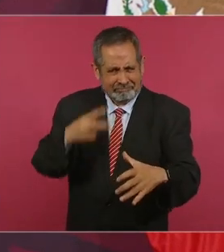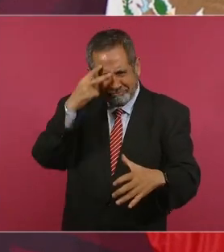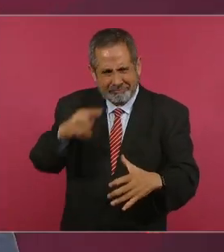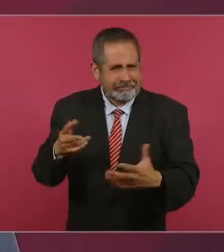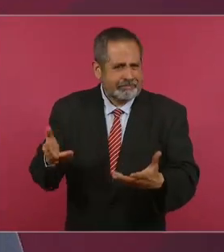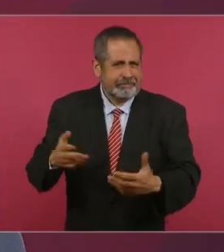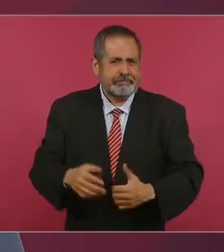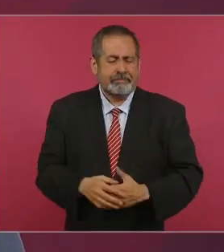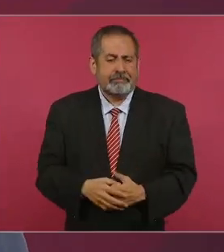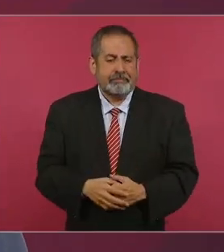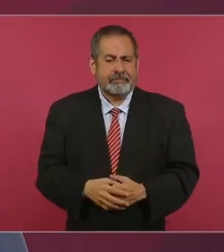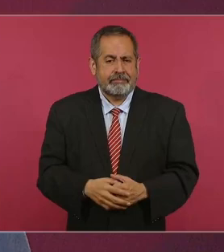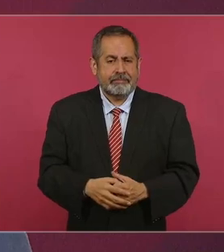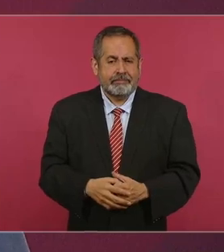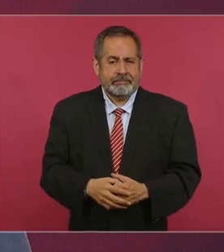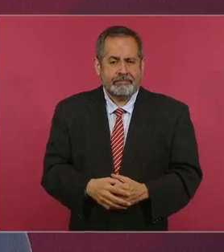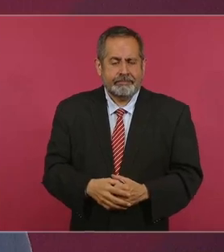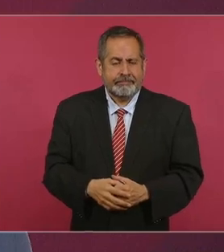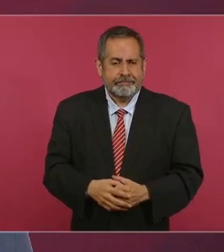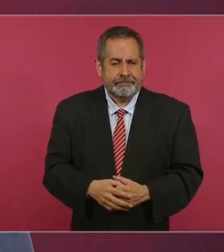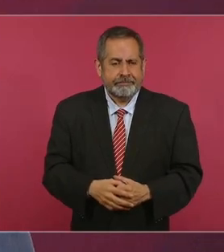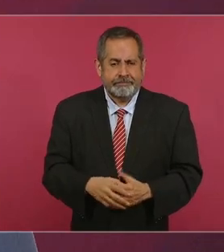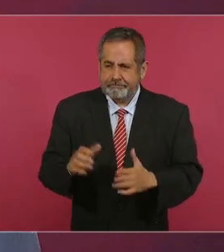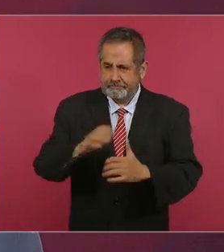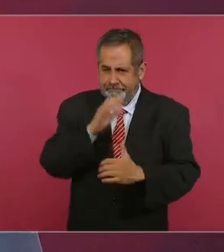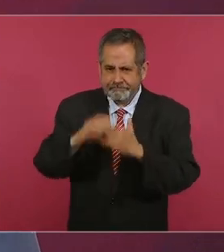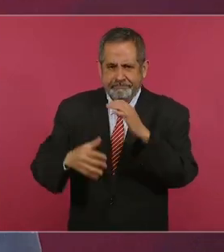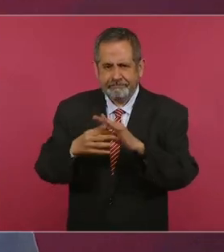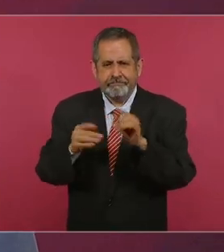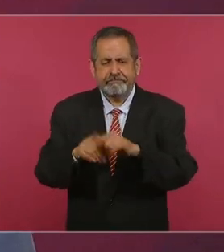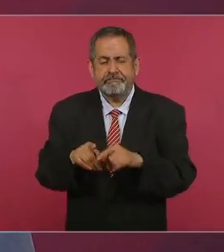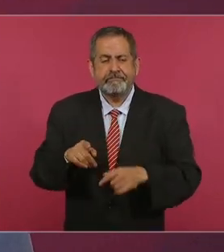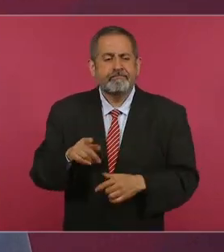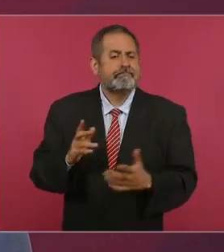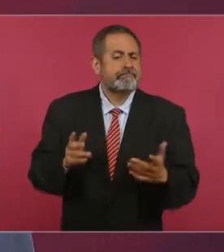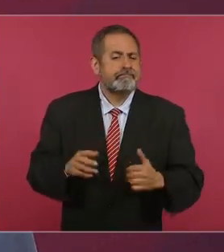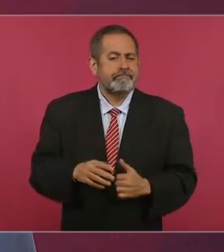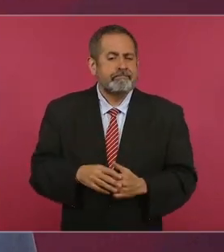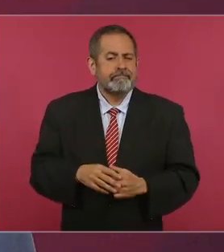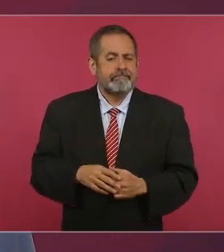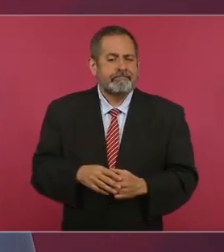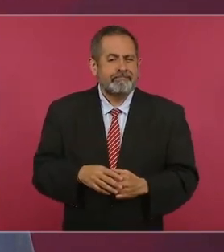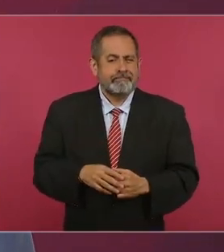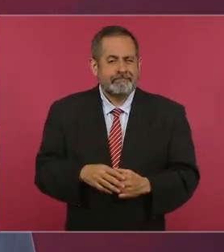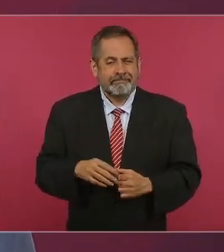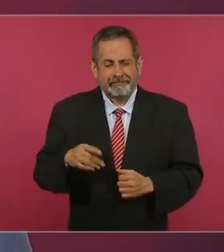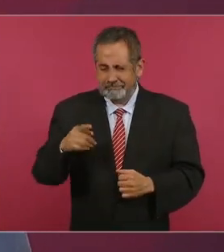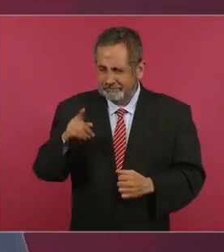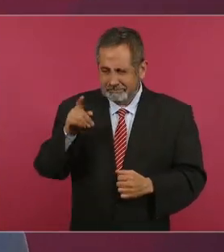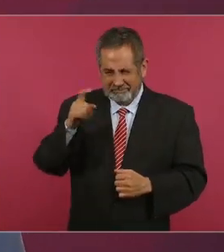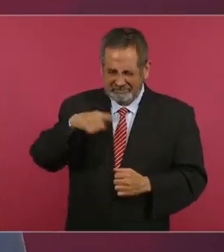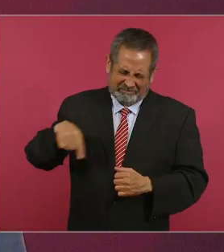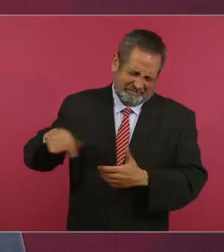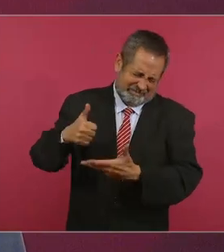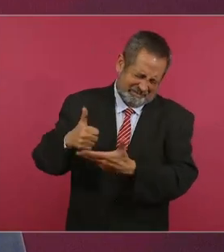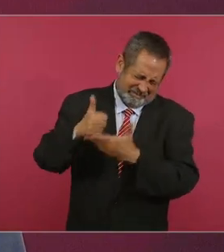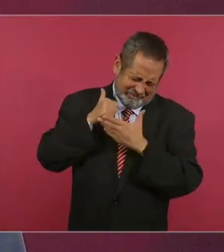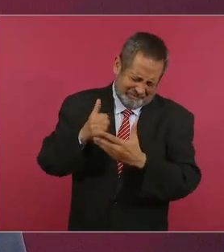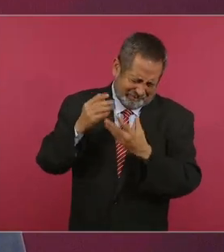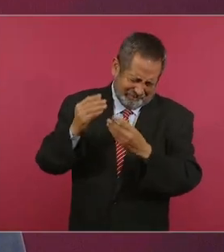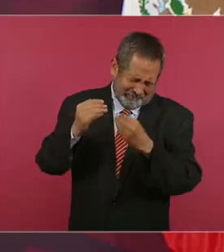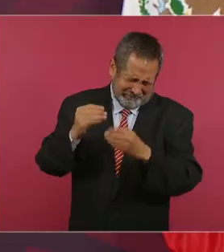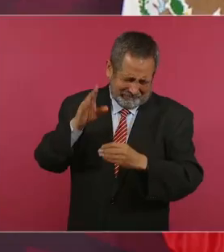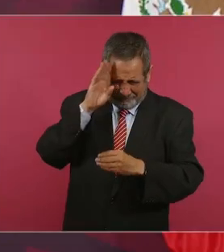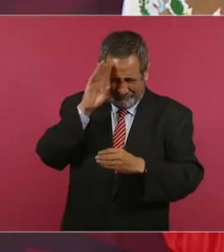Y ya para terminar, no saben lo que nos han ayudado